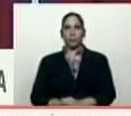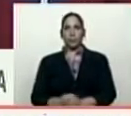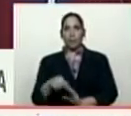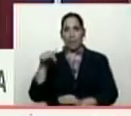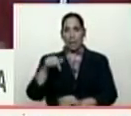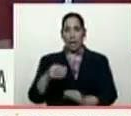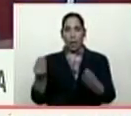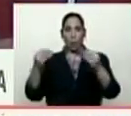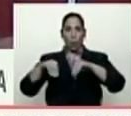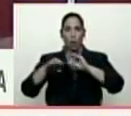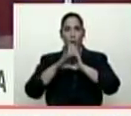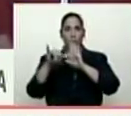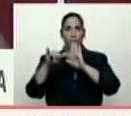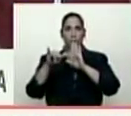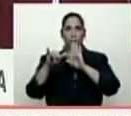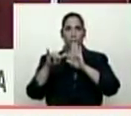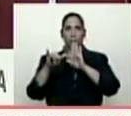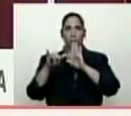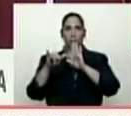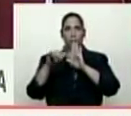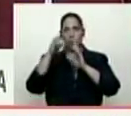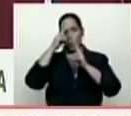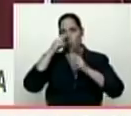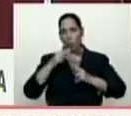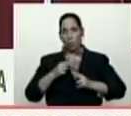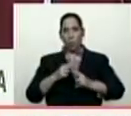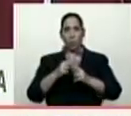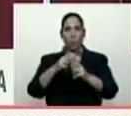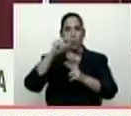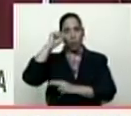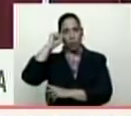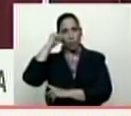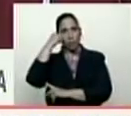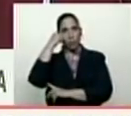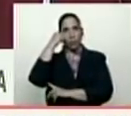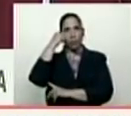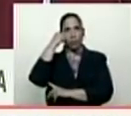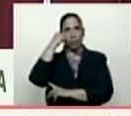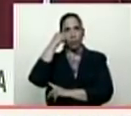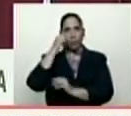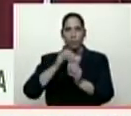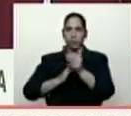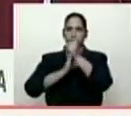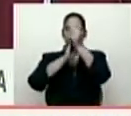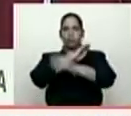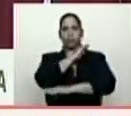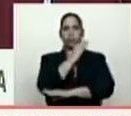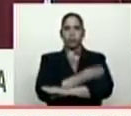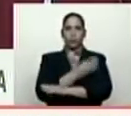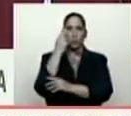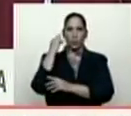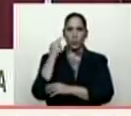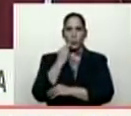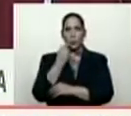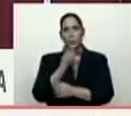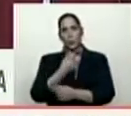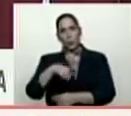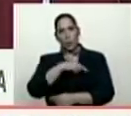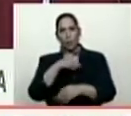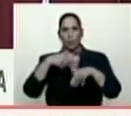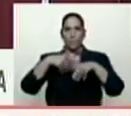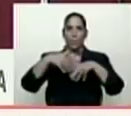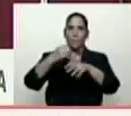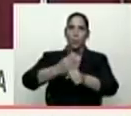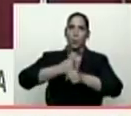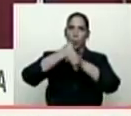acuerdo constituyente en homenaje y en recuerdo al heroísmo de nuestro libertador y de nuestro ejército